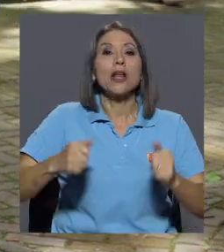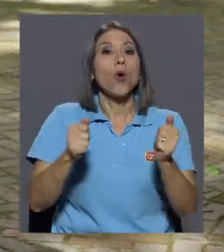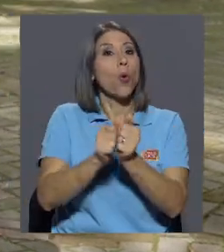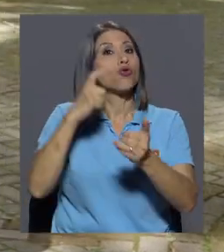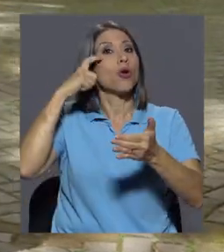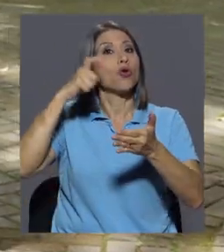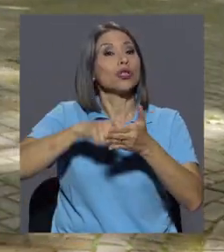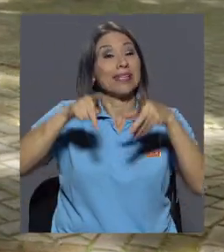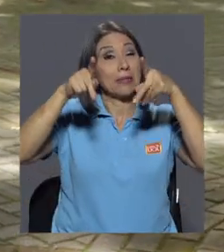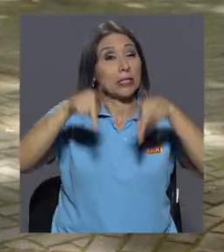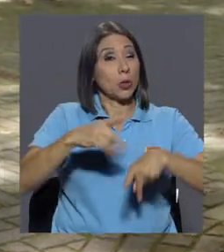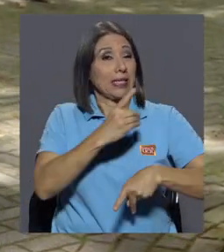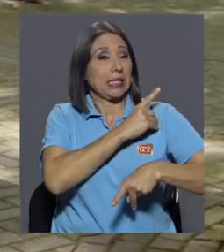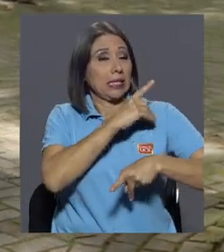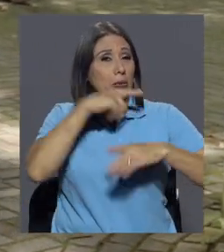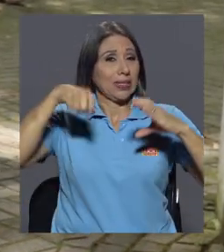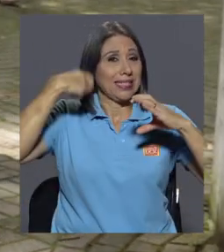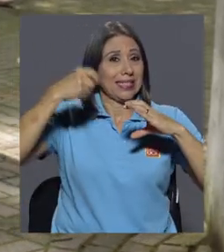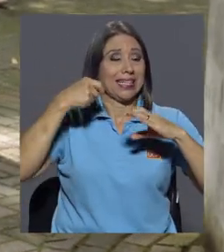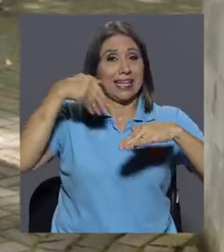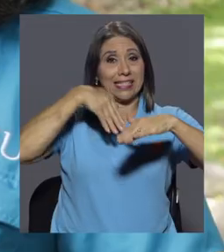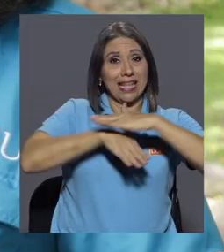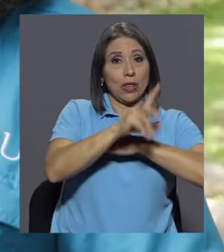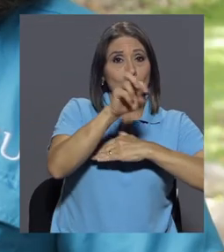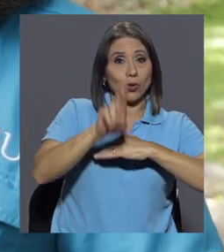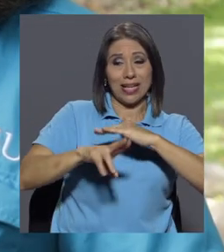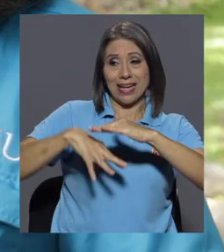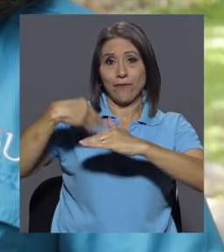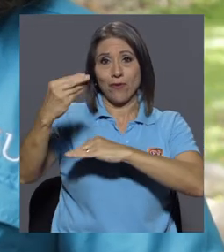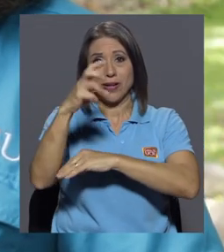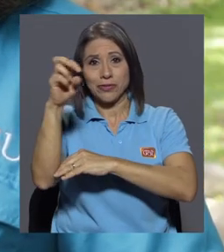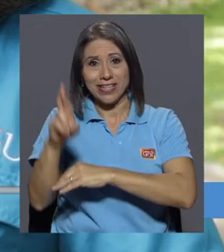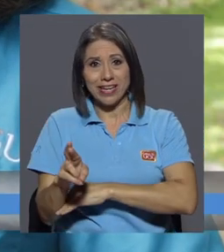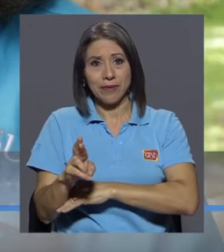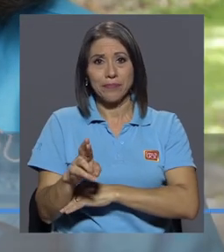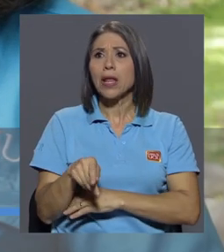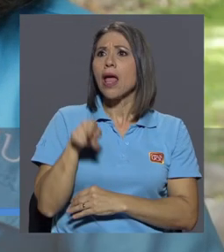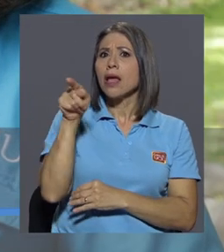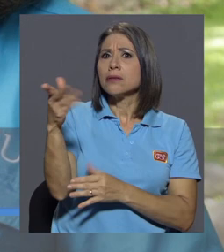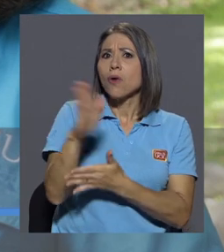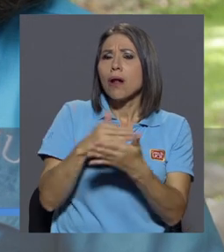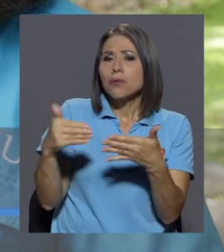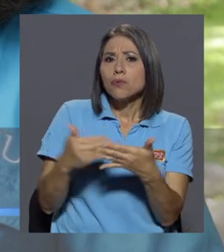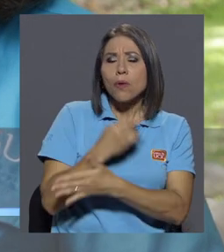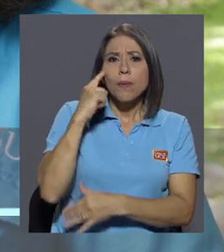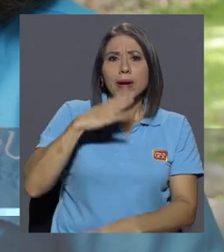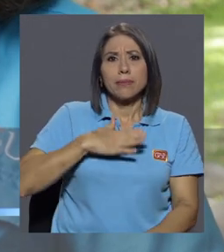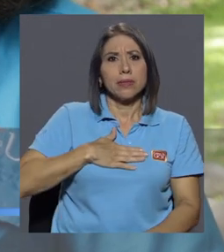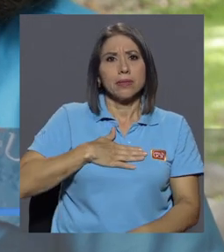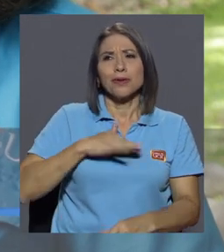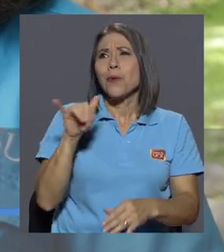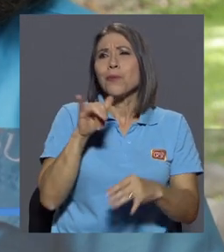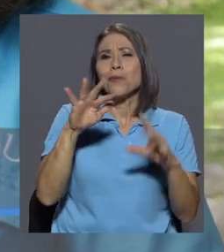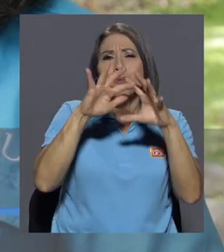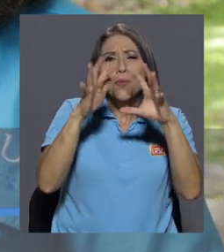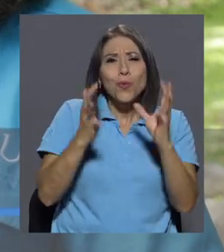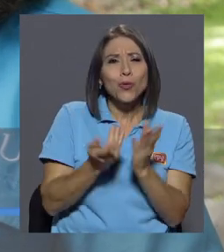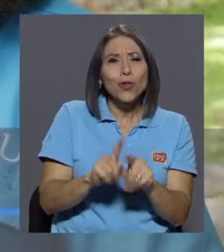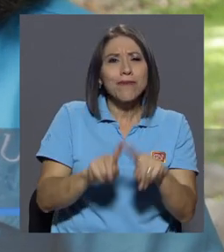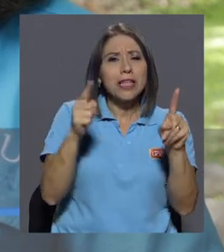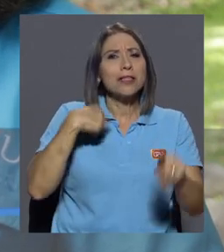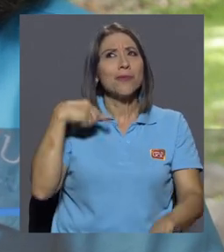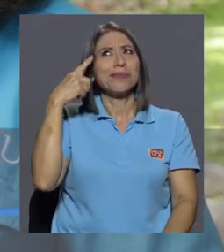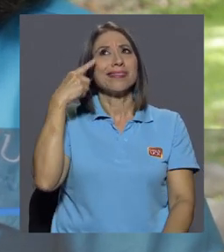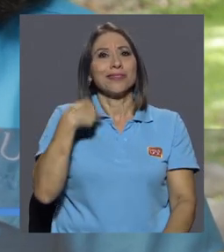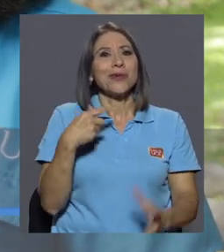reconocidos cineastas dentro y fuera del país. Aquello era algo nuevo para mí, era un mundo diferente y yo siempre pensé, yo quiero